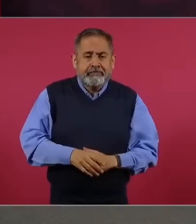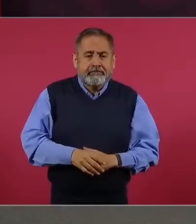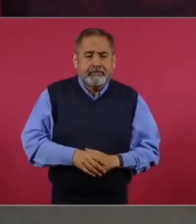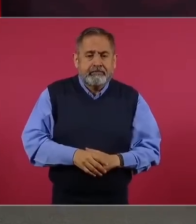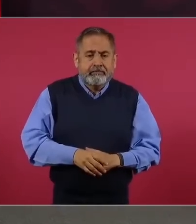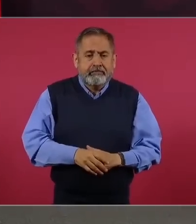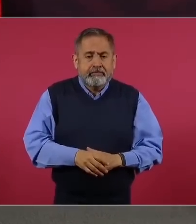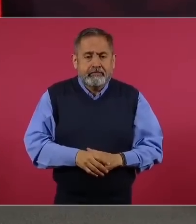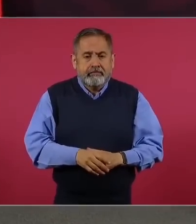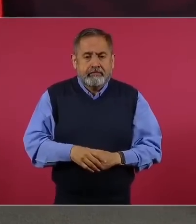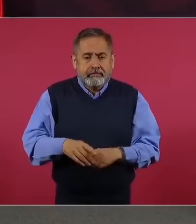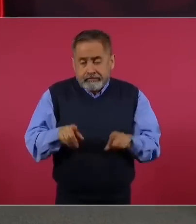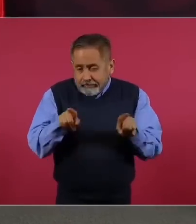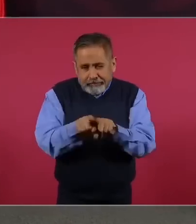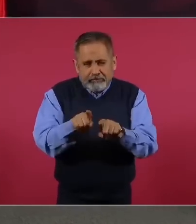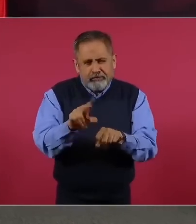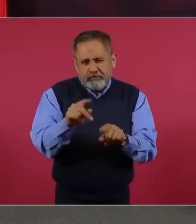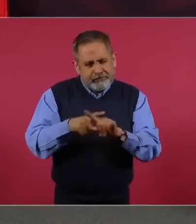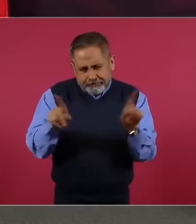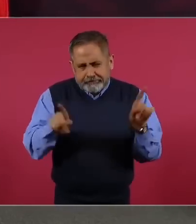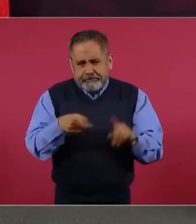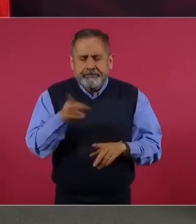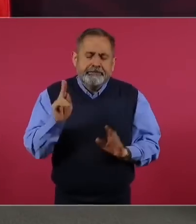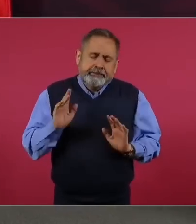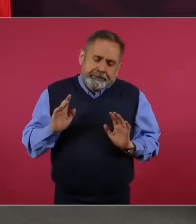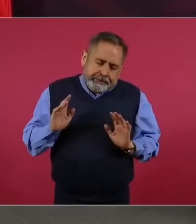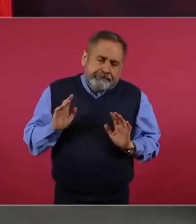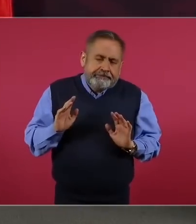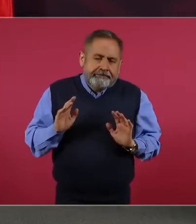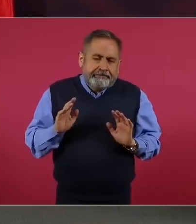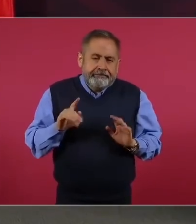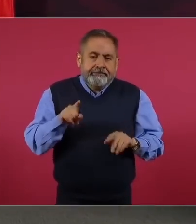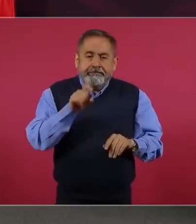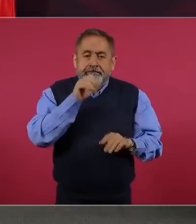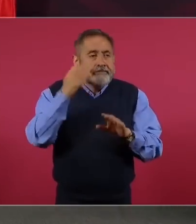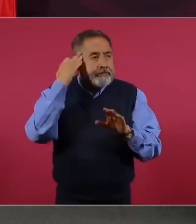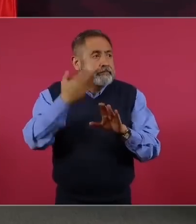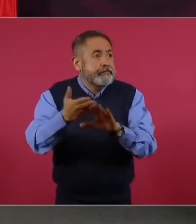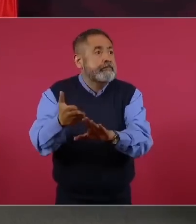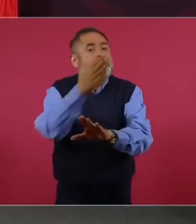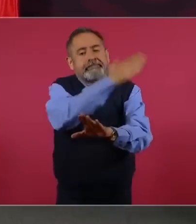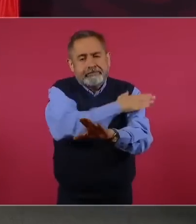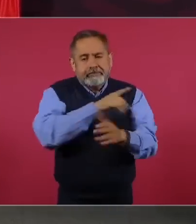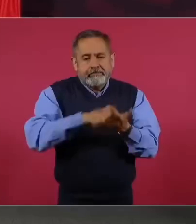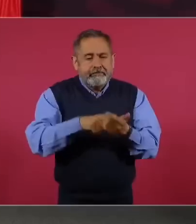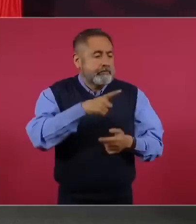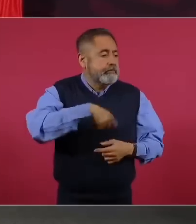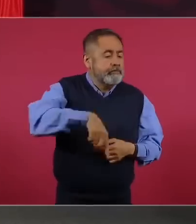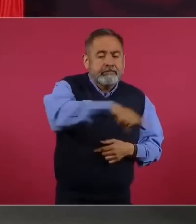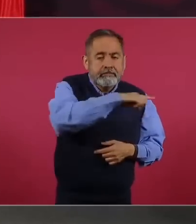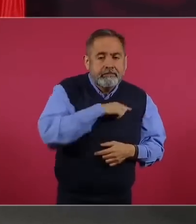Esto no es lo mismo. Lo que pasa que en ese entonces